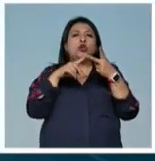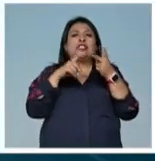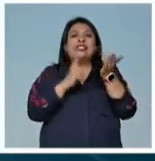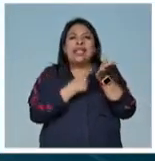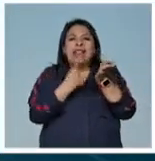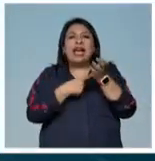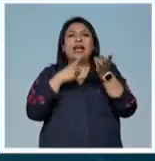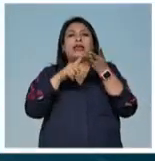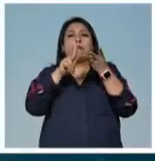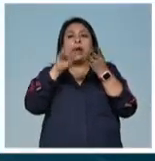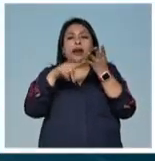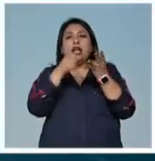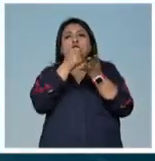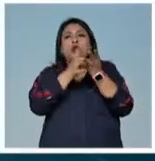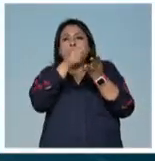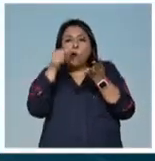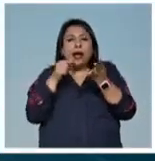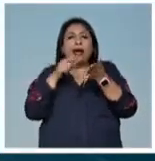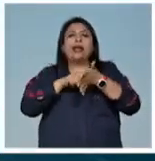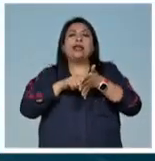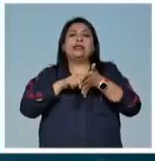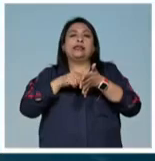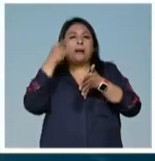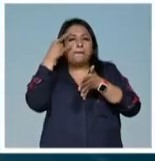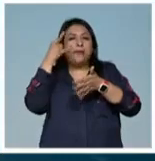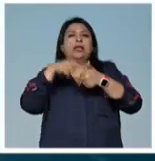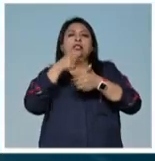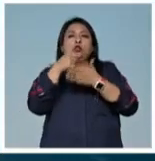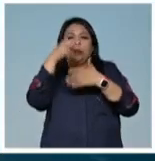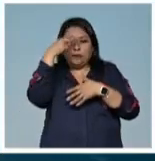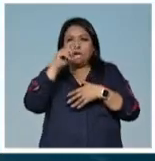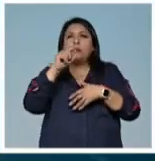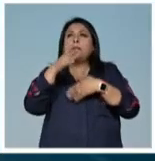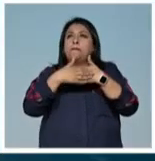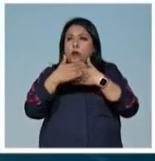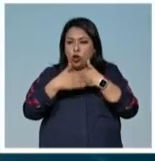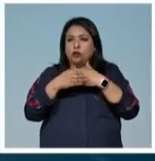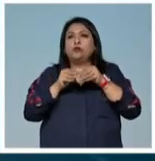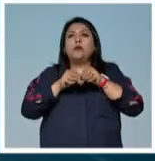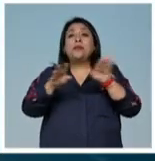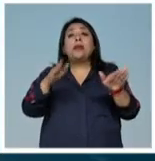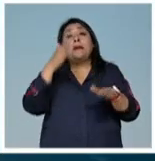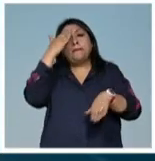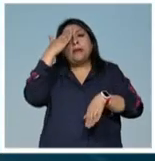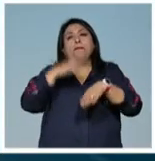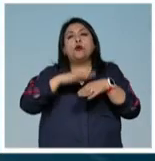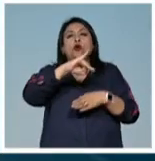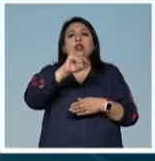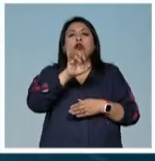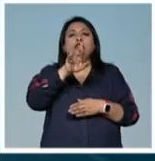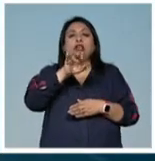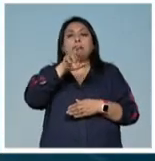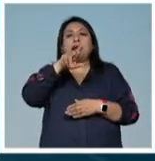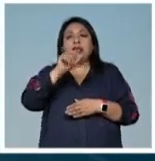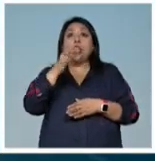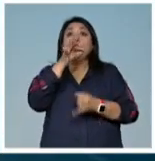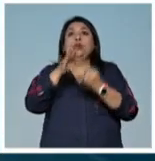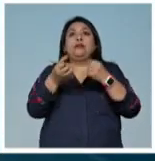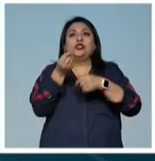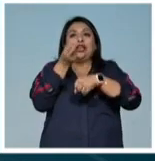Ciudad Juárez, Campeche y la Ciudad de México, además de la próxima publicación de las memorias de José María Jaurrieta, último secretario de Pancho